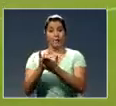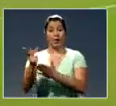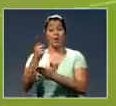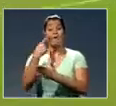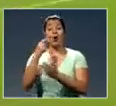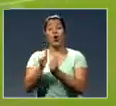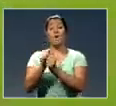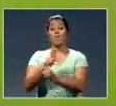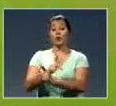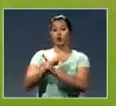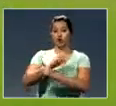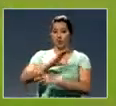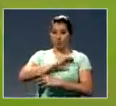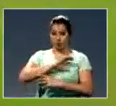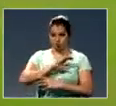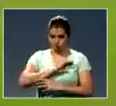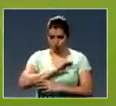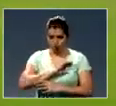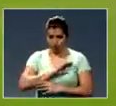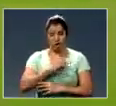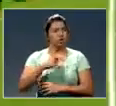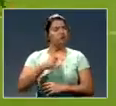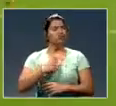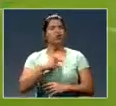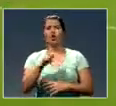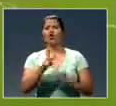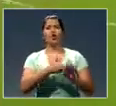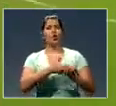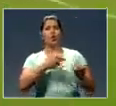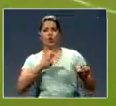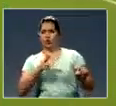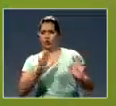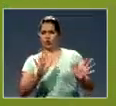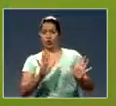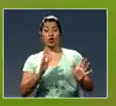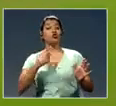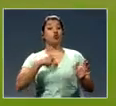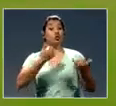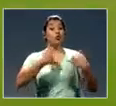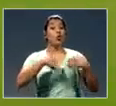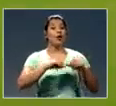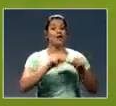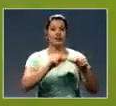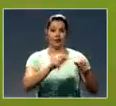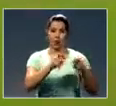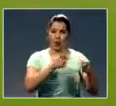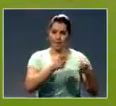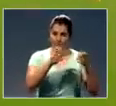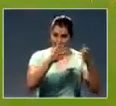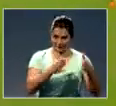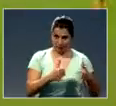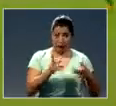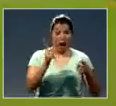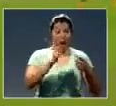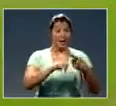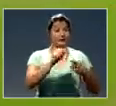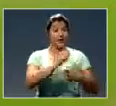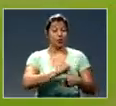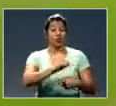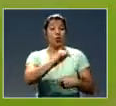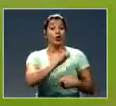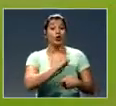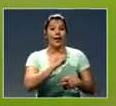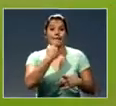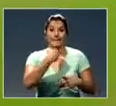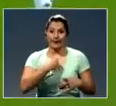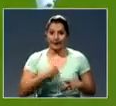me salgo, sigo siendo el administrador y seguiré siendo el administrador hasta que las autoridades competentes digan